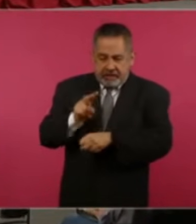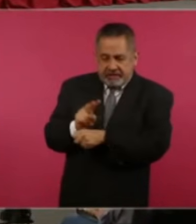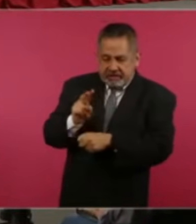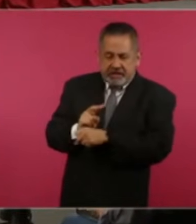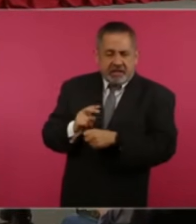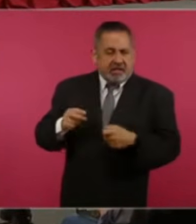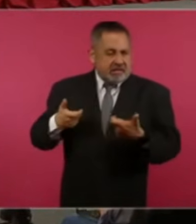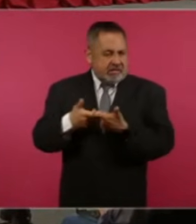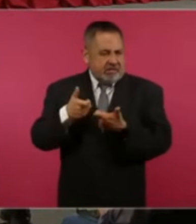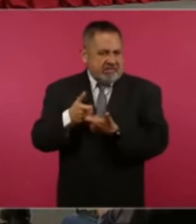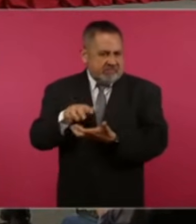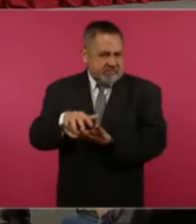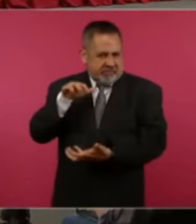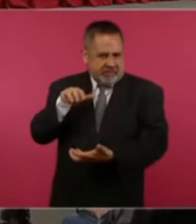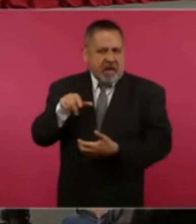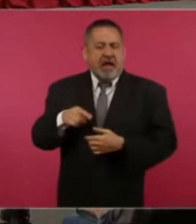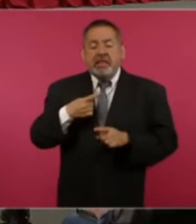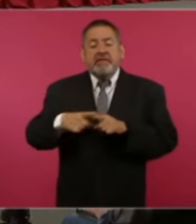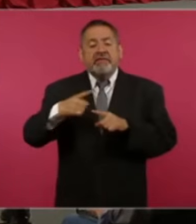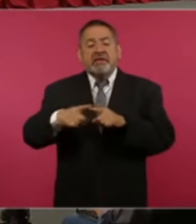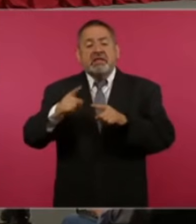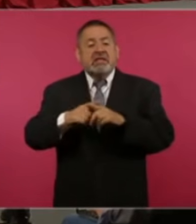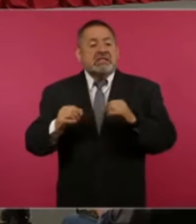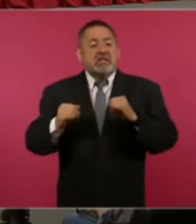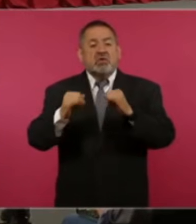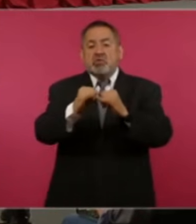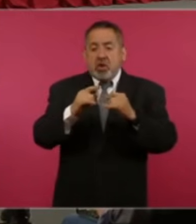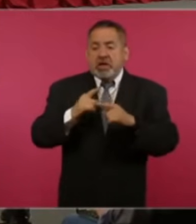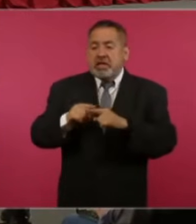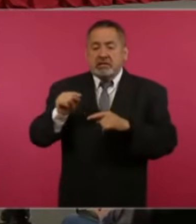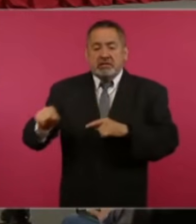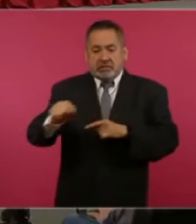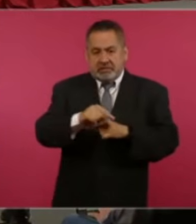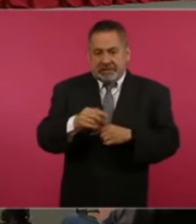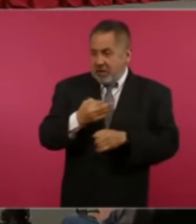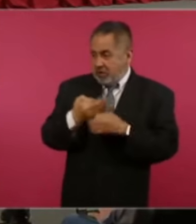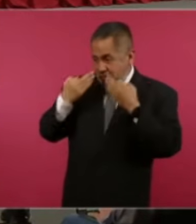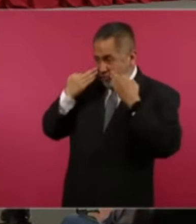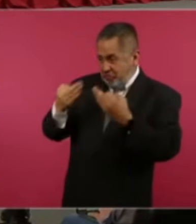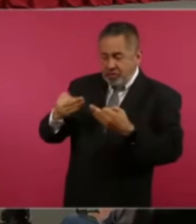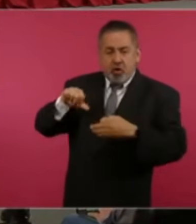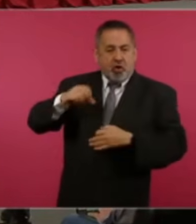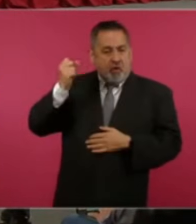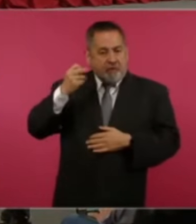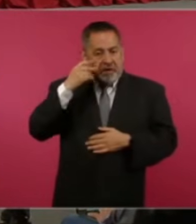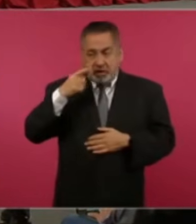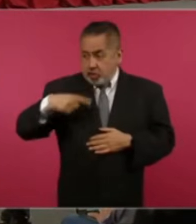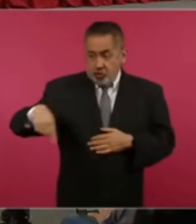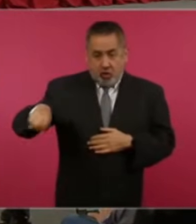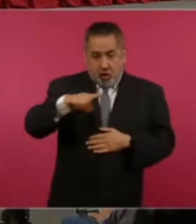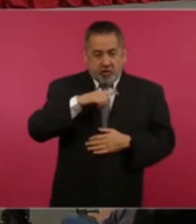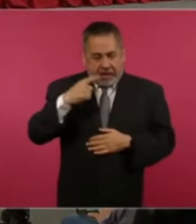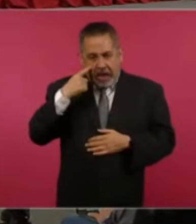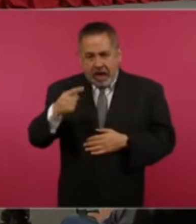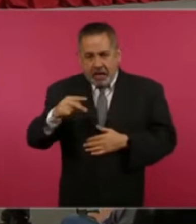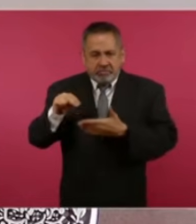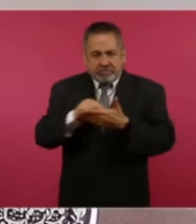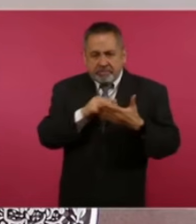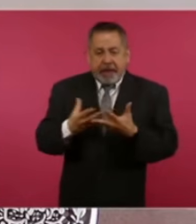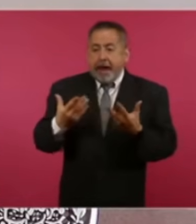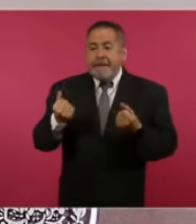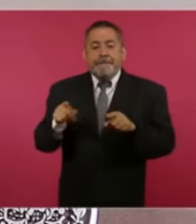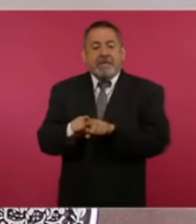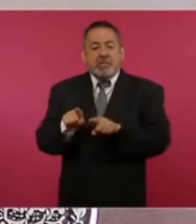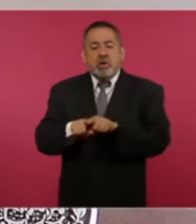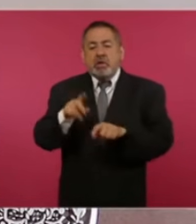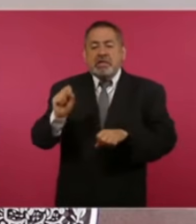diversas instituciones y dependencias hoy presentes en esta conferencia, entre ellas la Secretaría